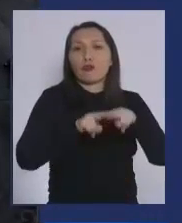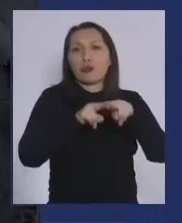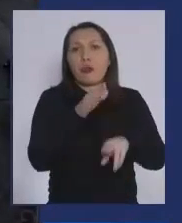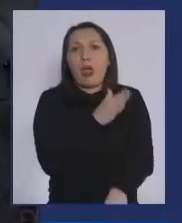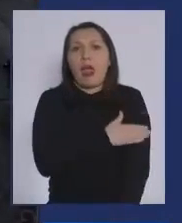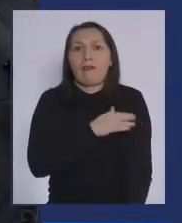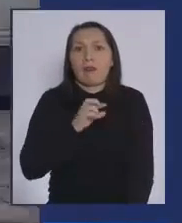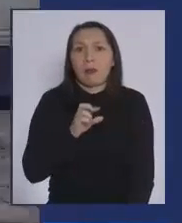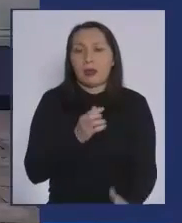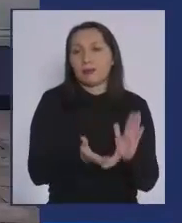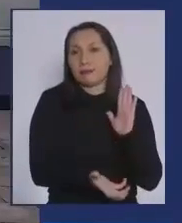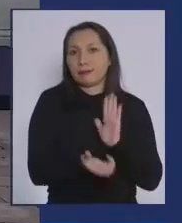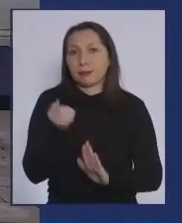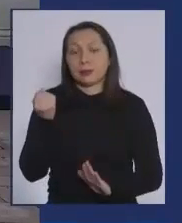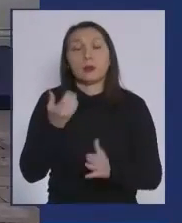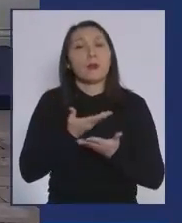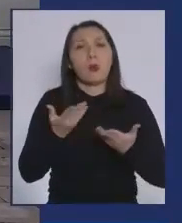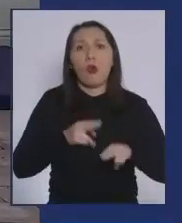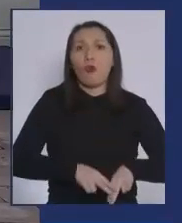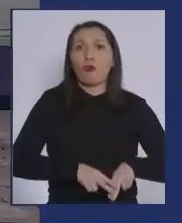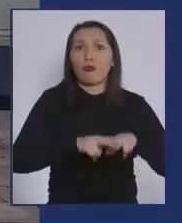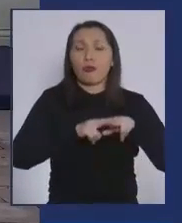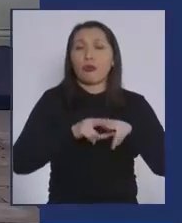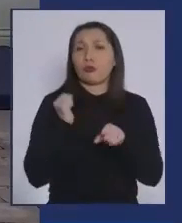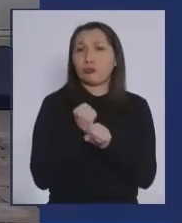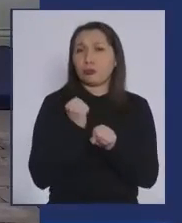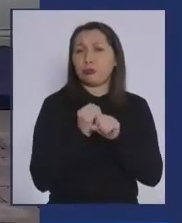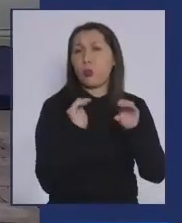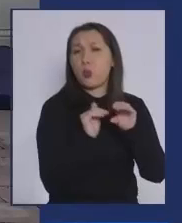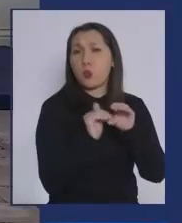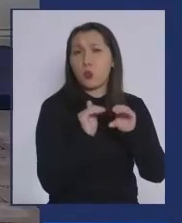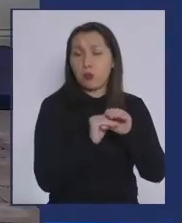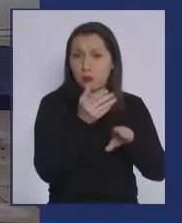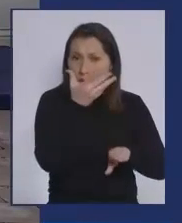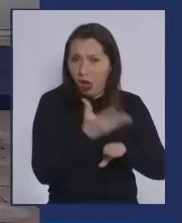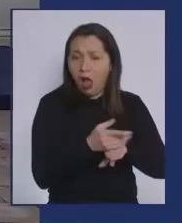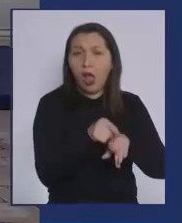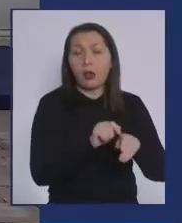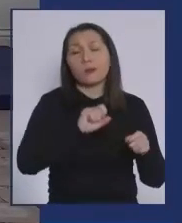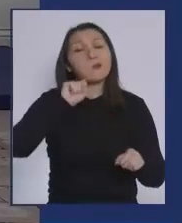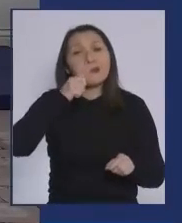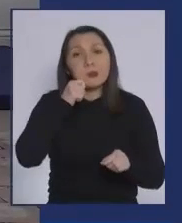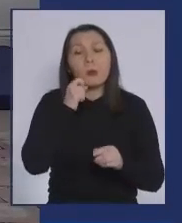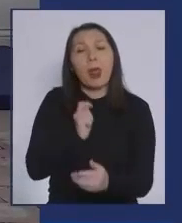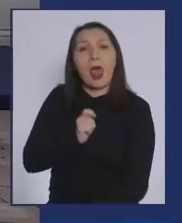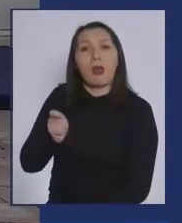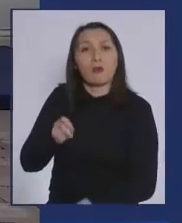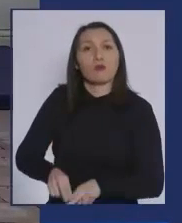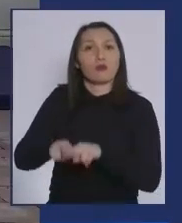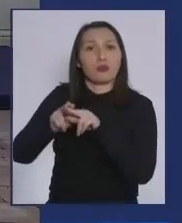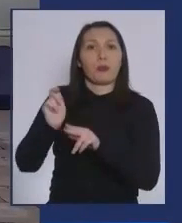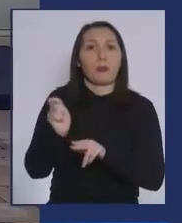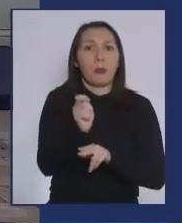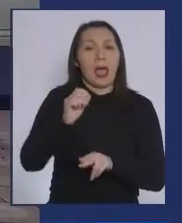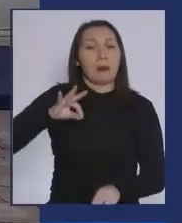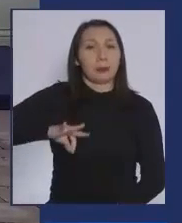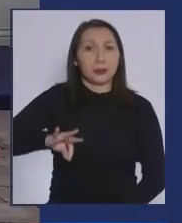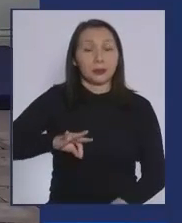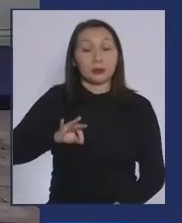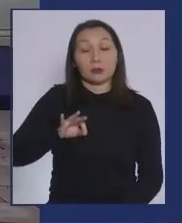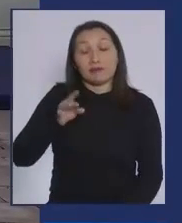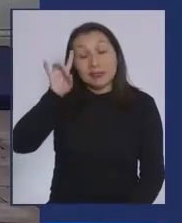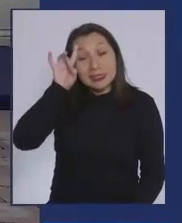previsionales porque los ahorros previsionales están para financiar las pensiones sabemos